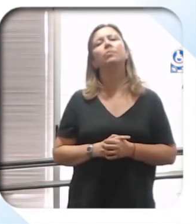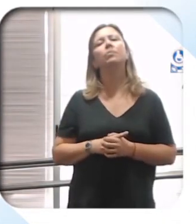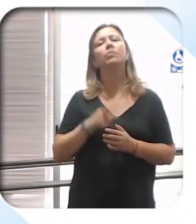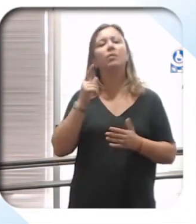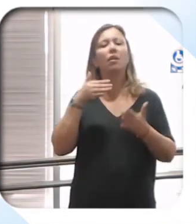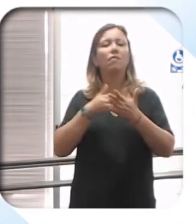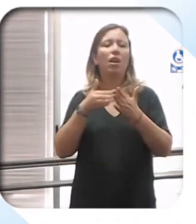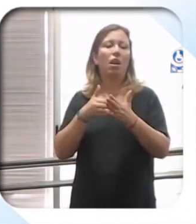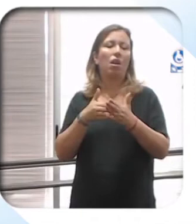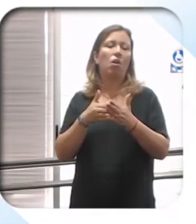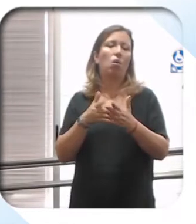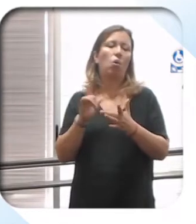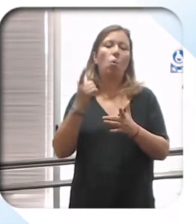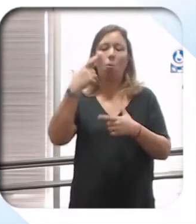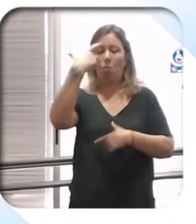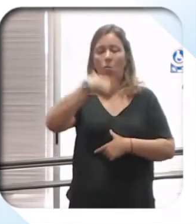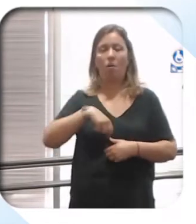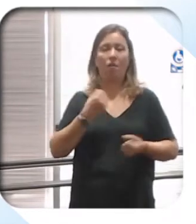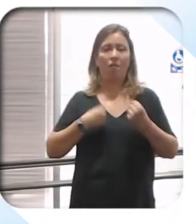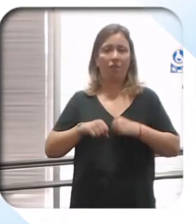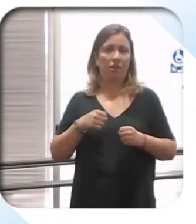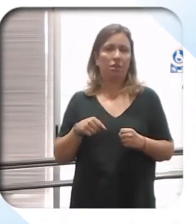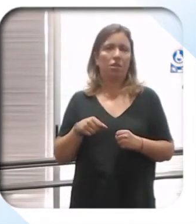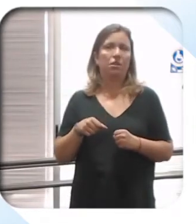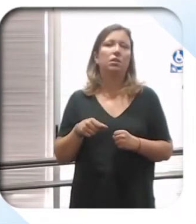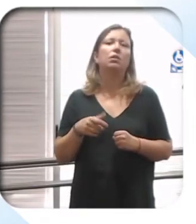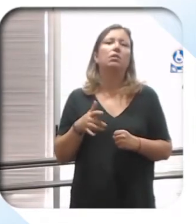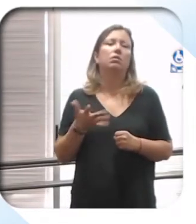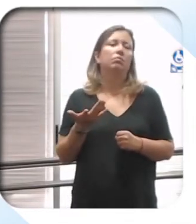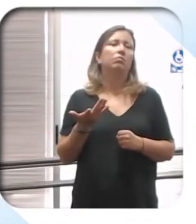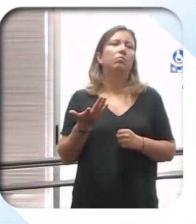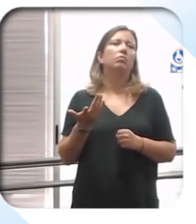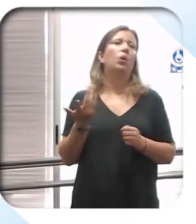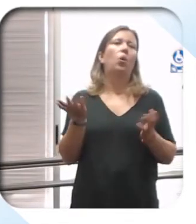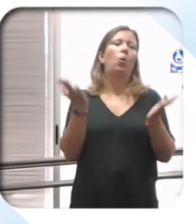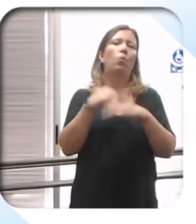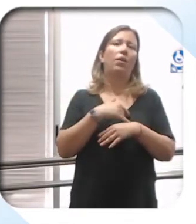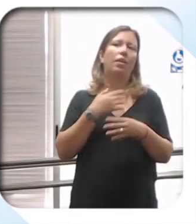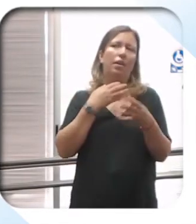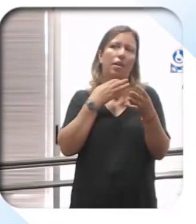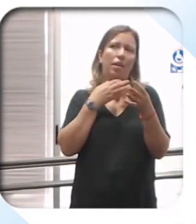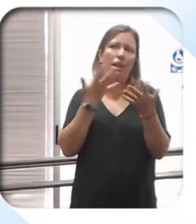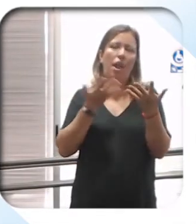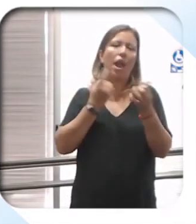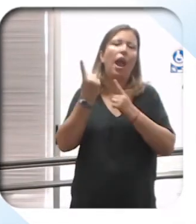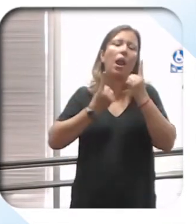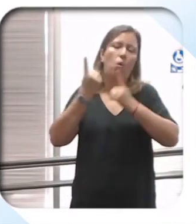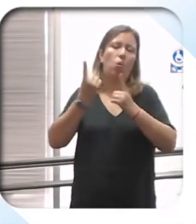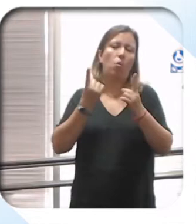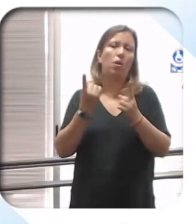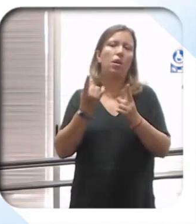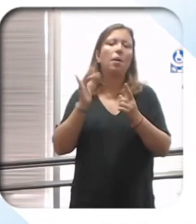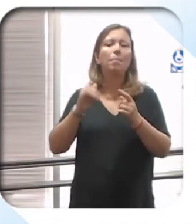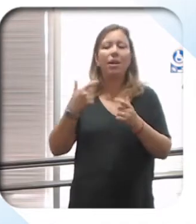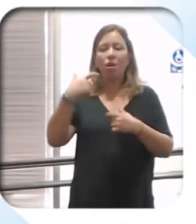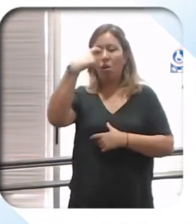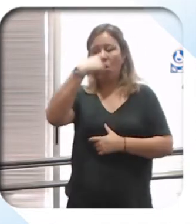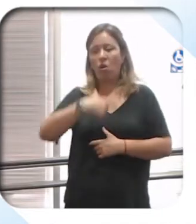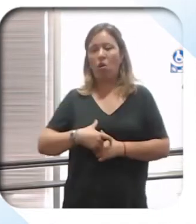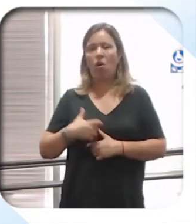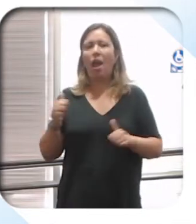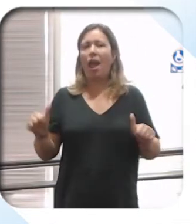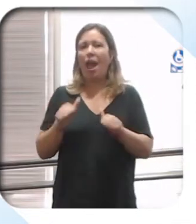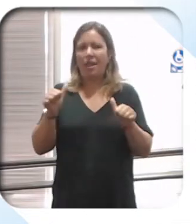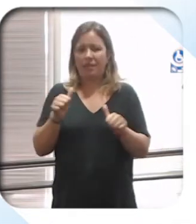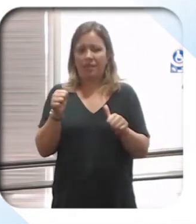barreras físicas y actitudinales. Con las físicas capaz que no vamos a poder, con algunas, pero sí con las actitudinales, como se